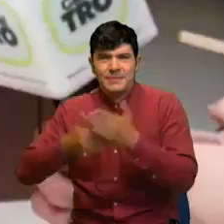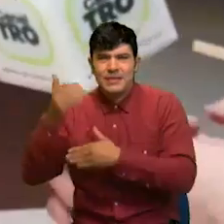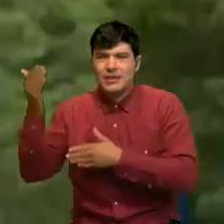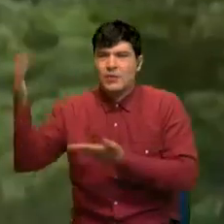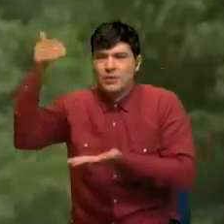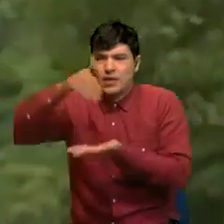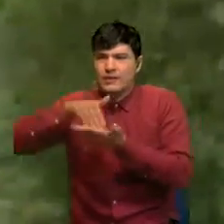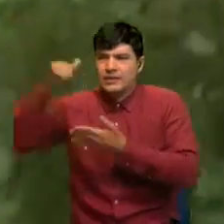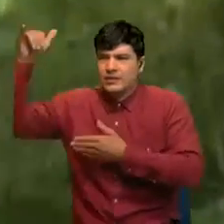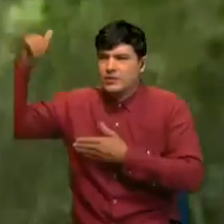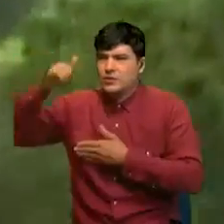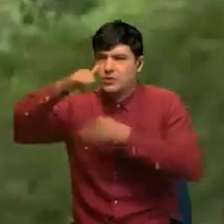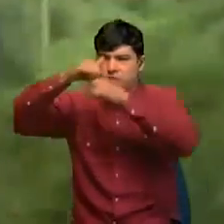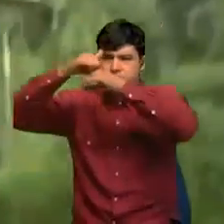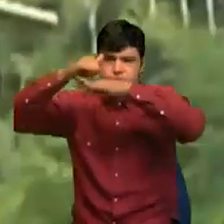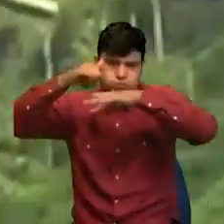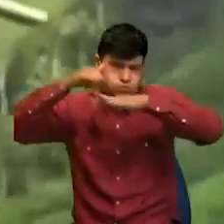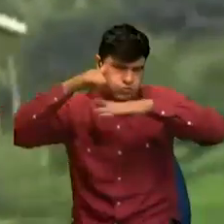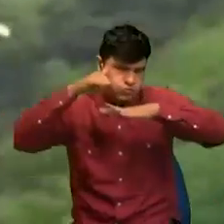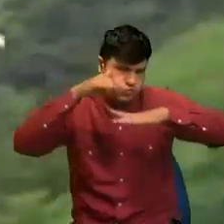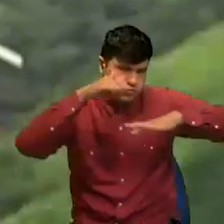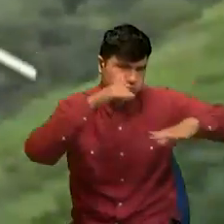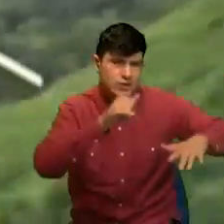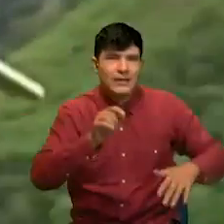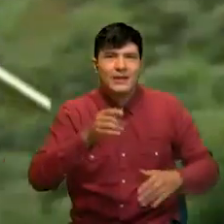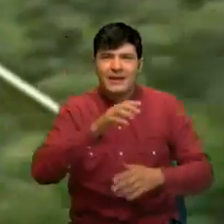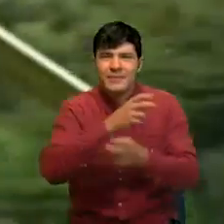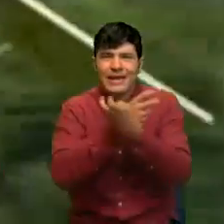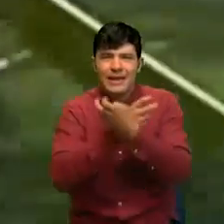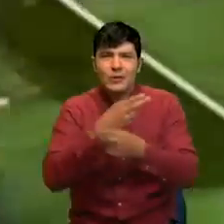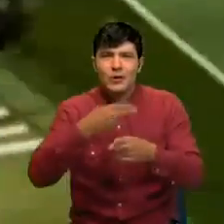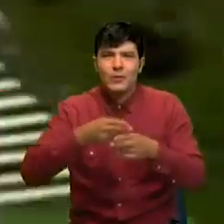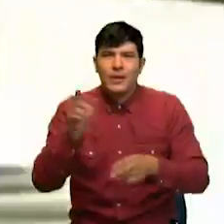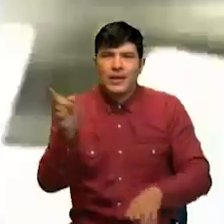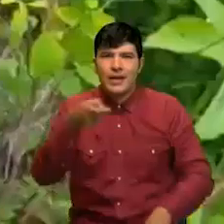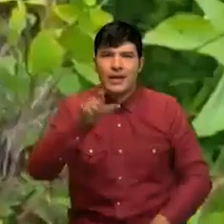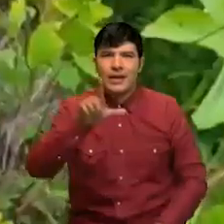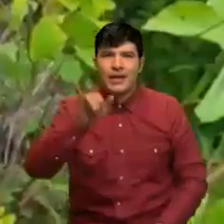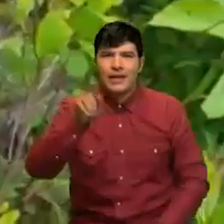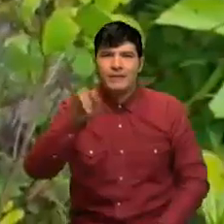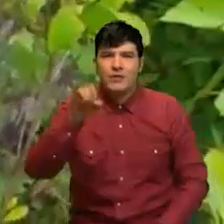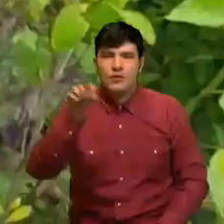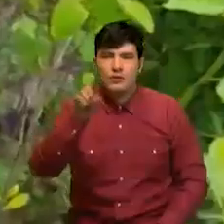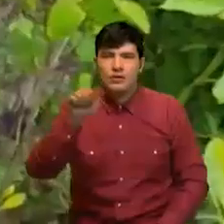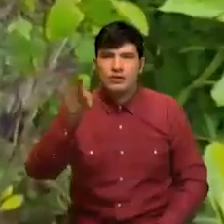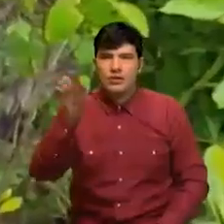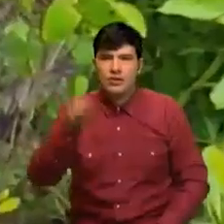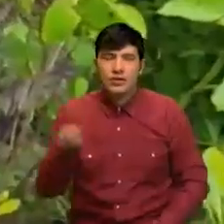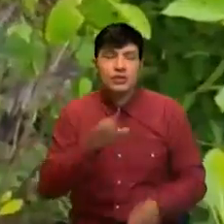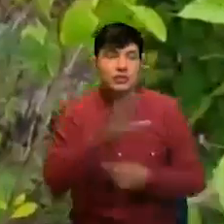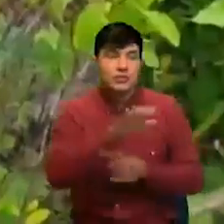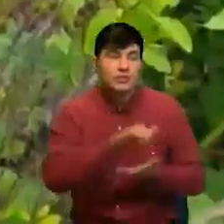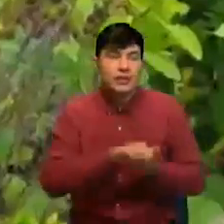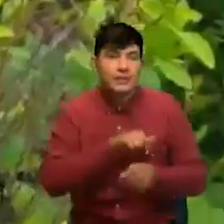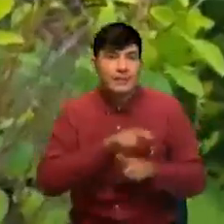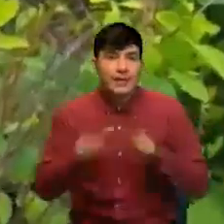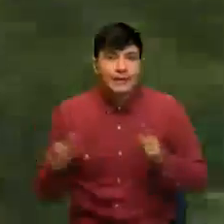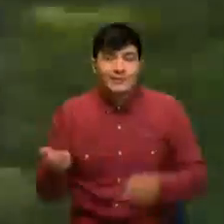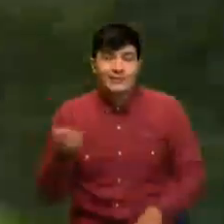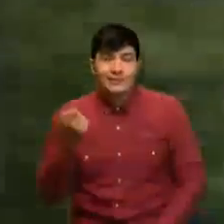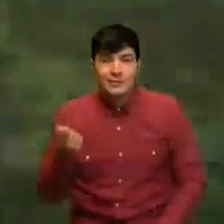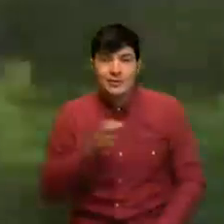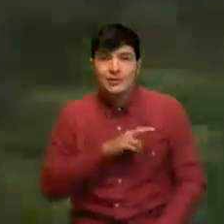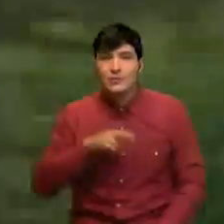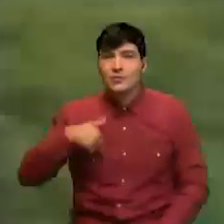fumigaciones con glifosato en el país, donde también estaría a la zona del Catatumbo. Muy delicado, porque nosotros en el